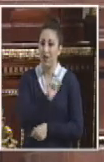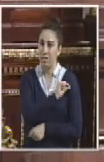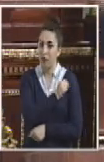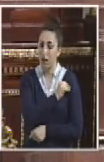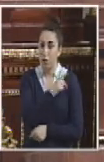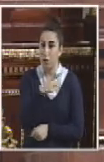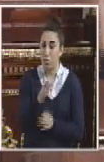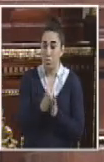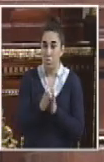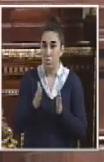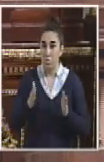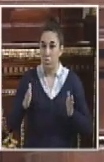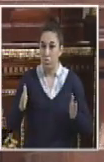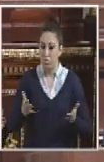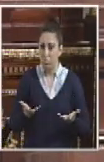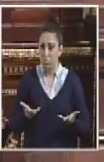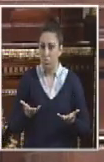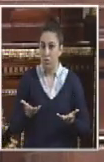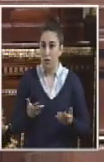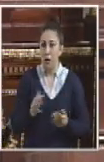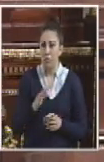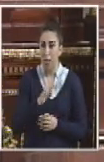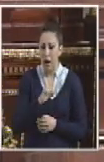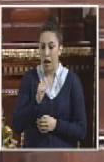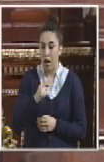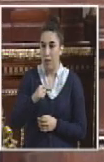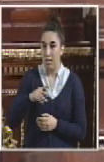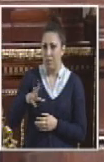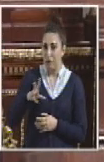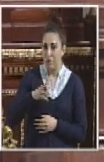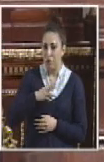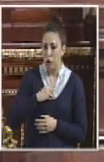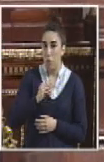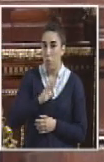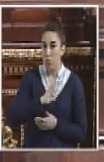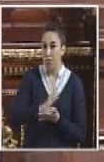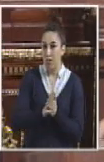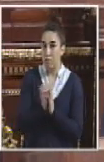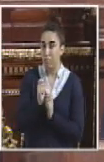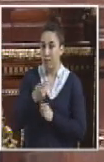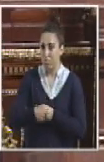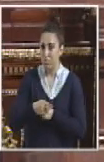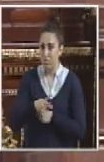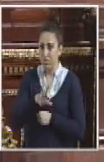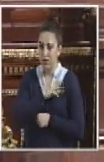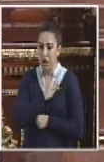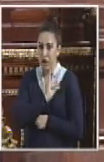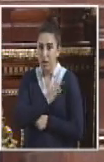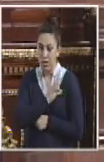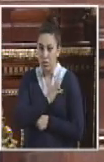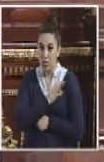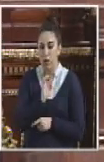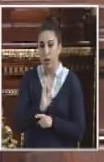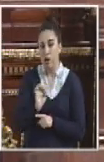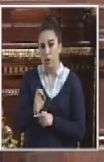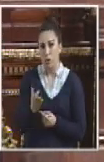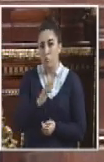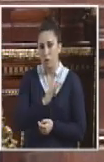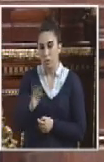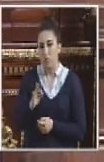la vida tenemos la posibilidad o el riesgo, y entonces creo que tiene que estar vigente